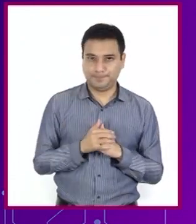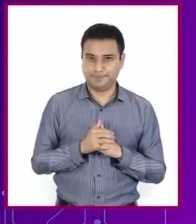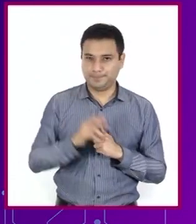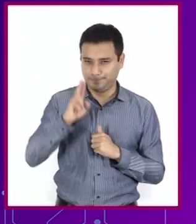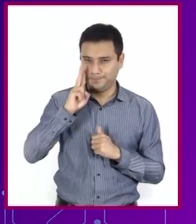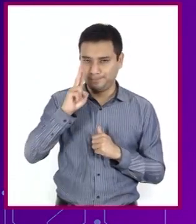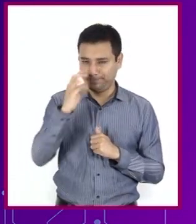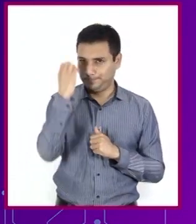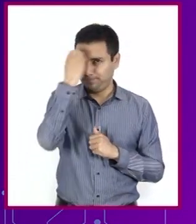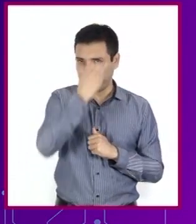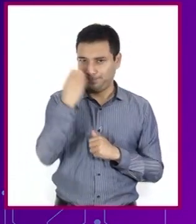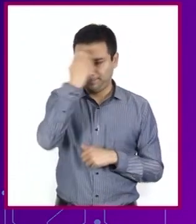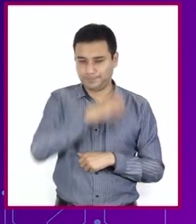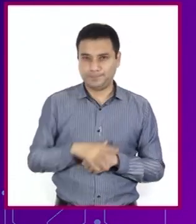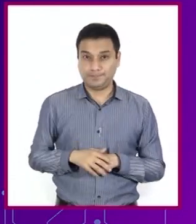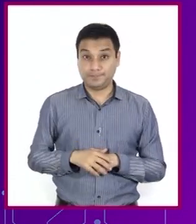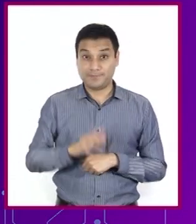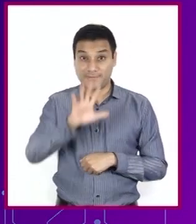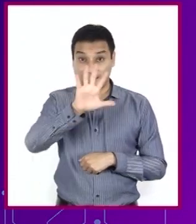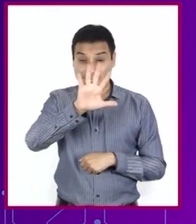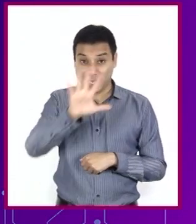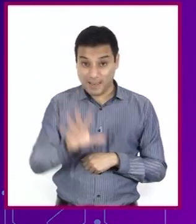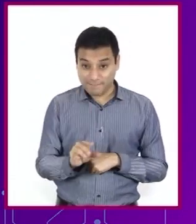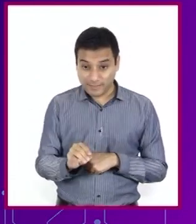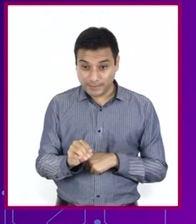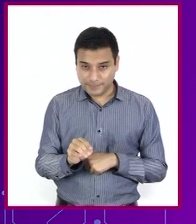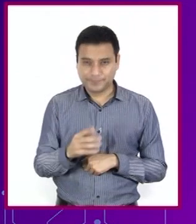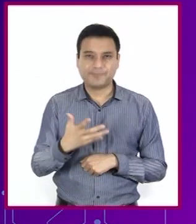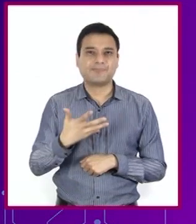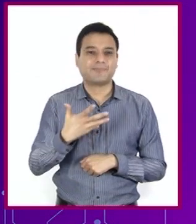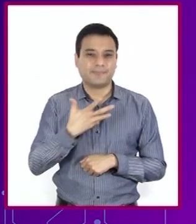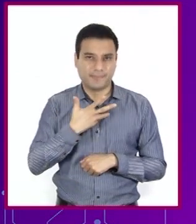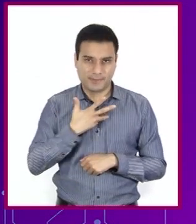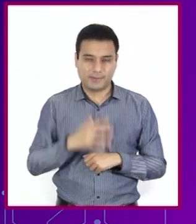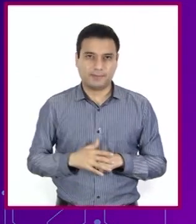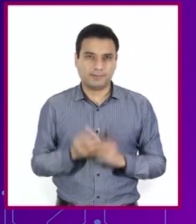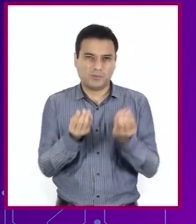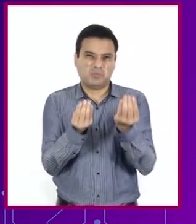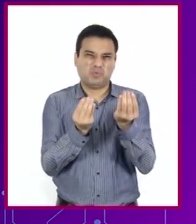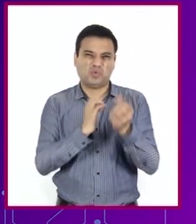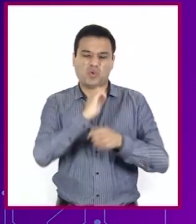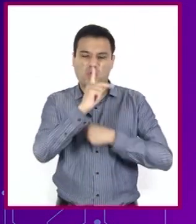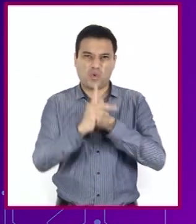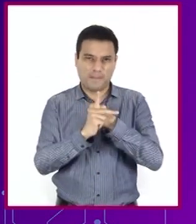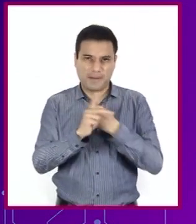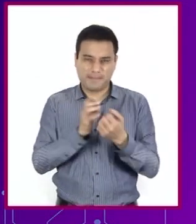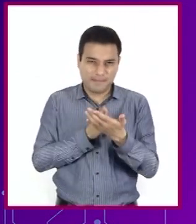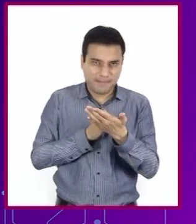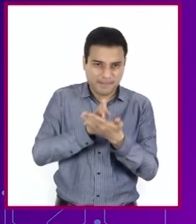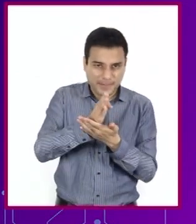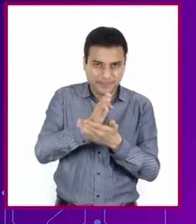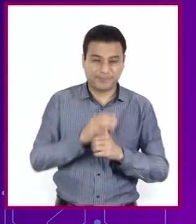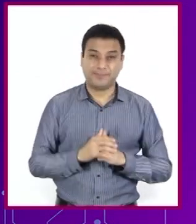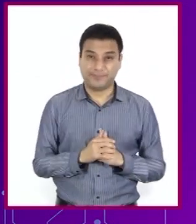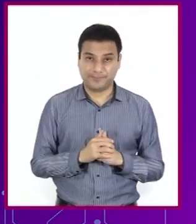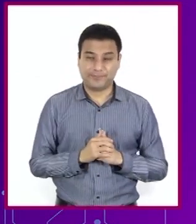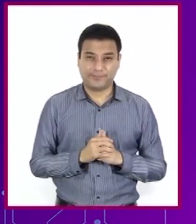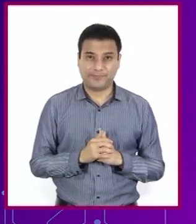Observen que el continente africano tuvo mayor presencia del poderío europeo. En pocos